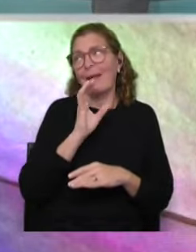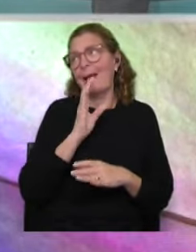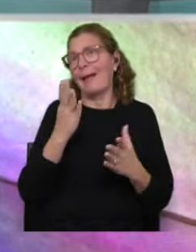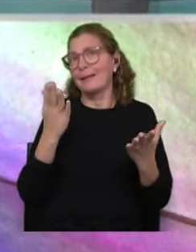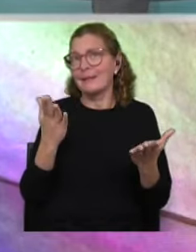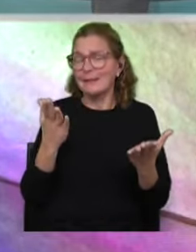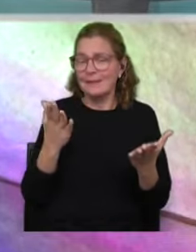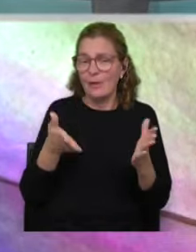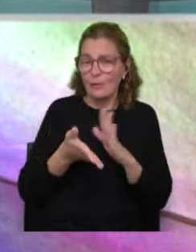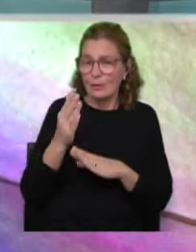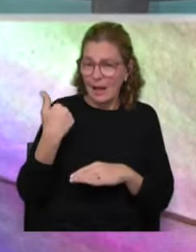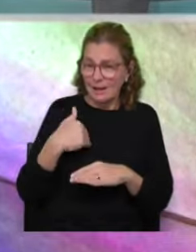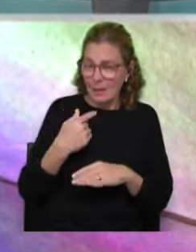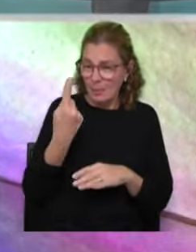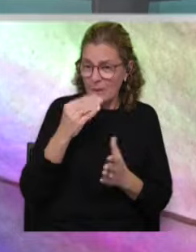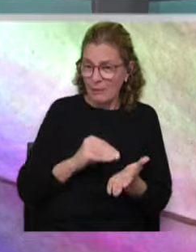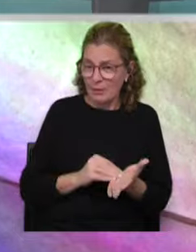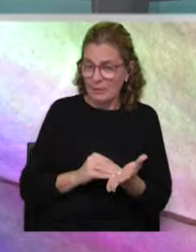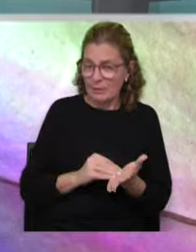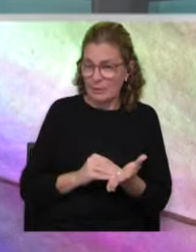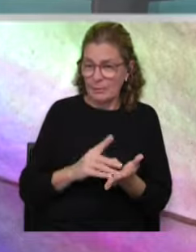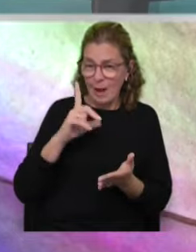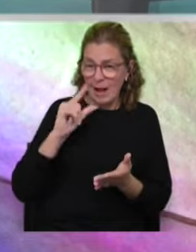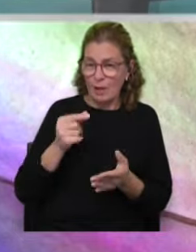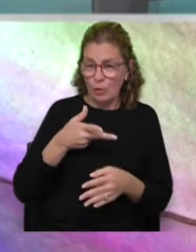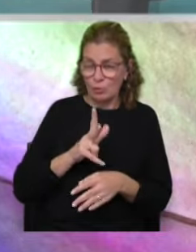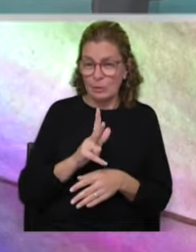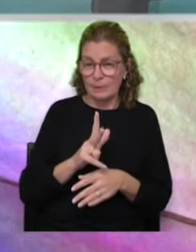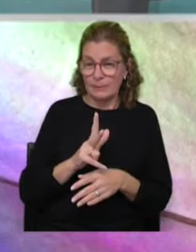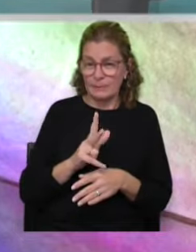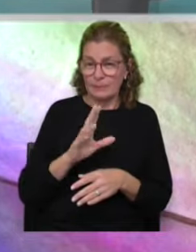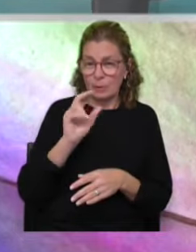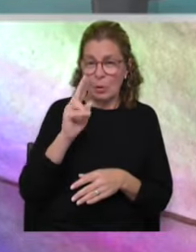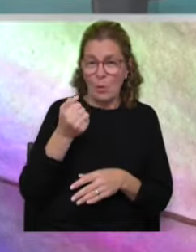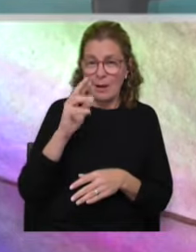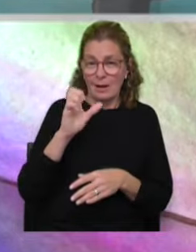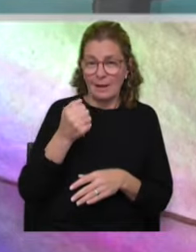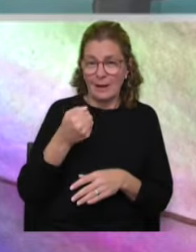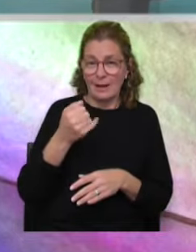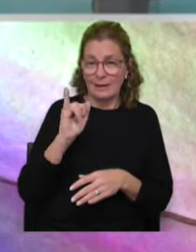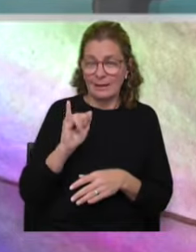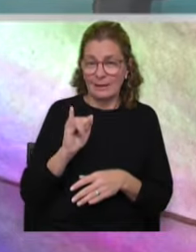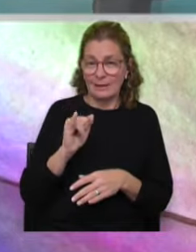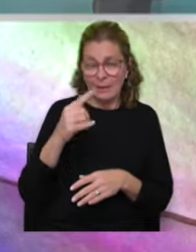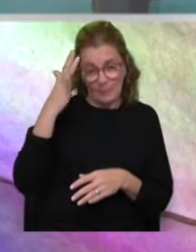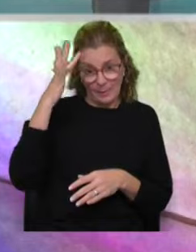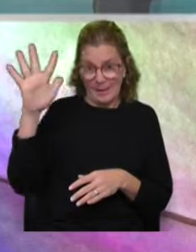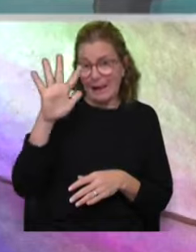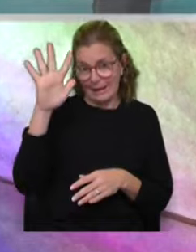Cuando fuiste a tocar a Buenos Aires por primera vez con la Vela. Lo más lejos que había era el Chuy y el Cuaraí. No sabía eso. O sea, que imagínate,